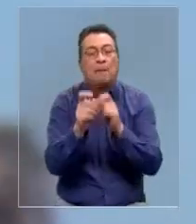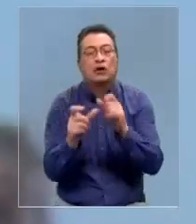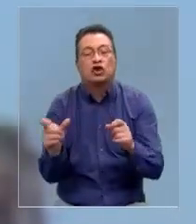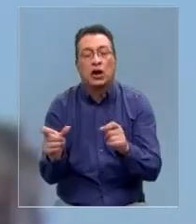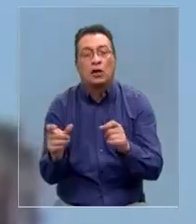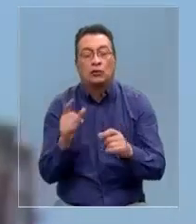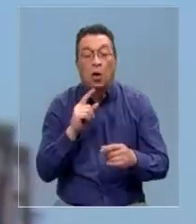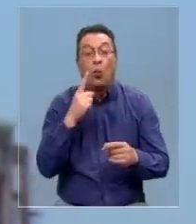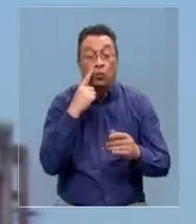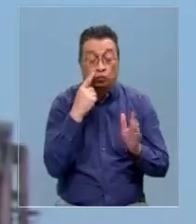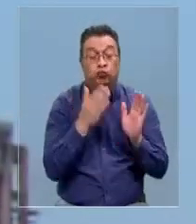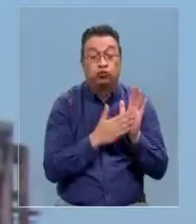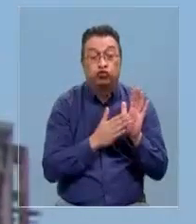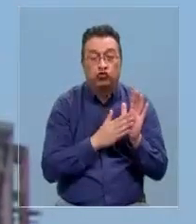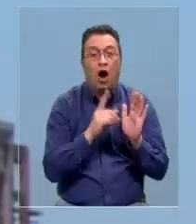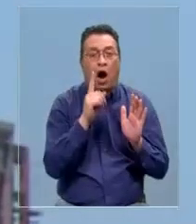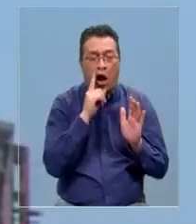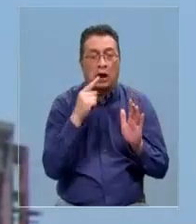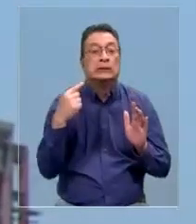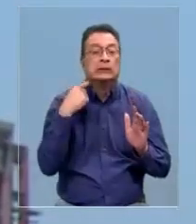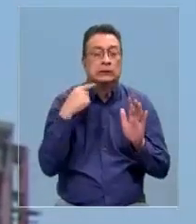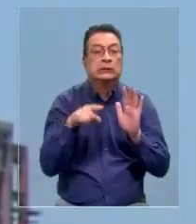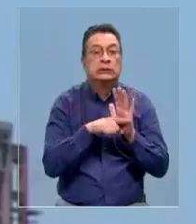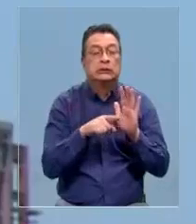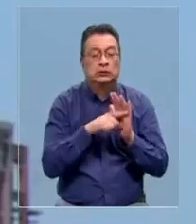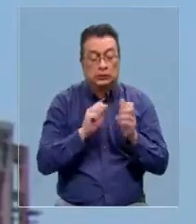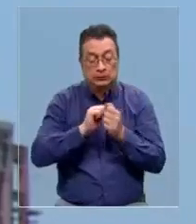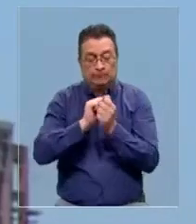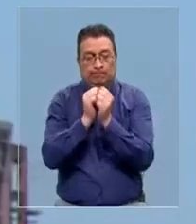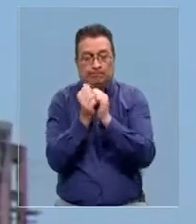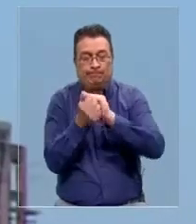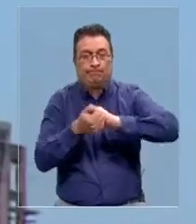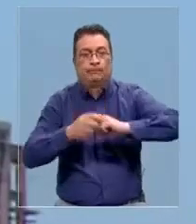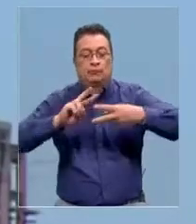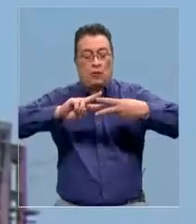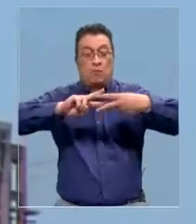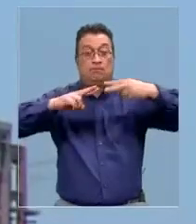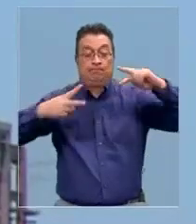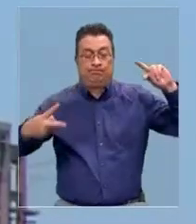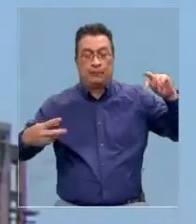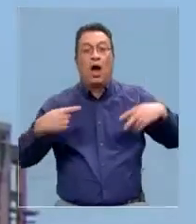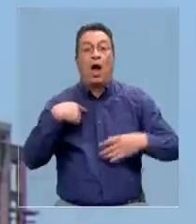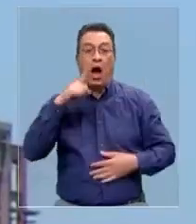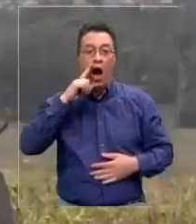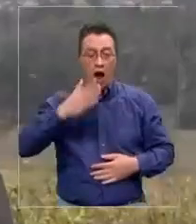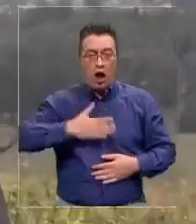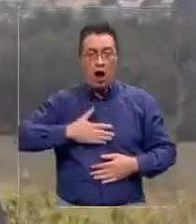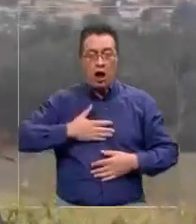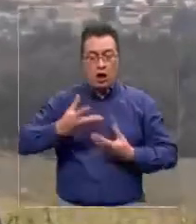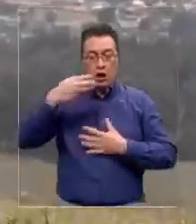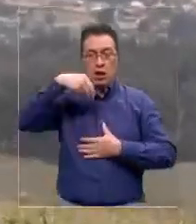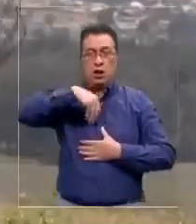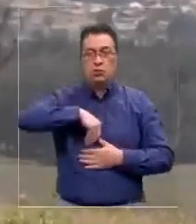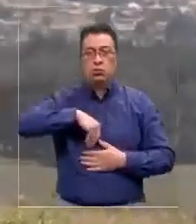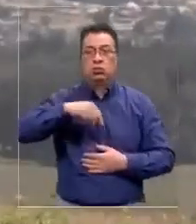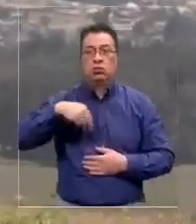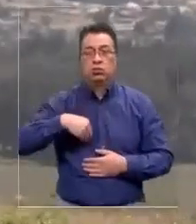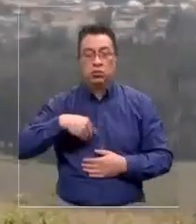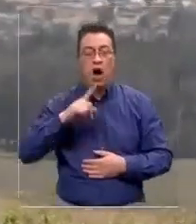están documentados también. Muchos de ellos son mutagénicos, es decir, hay problemas en la